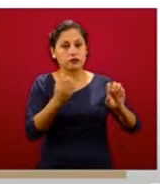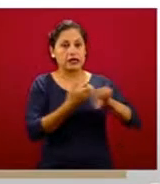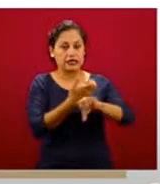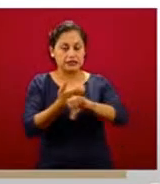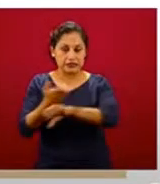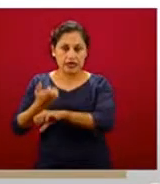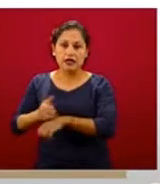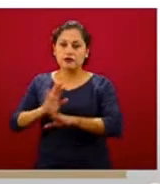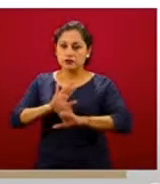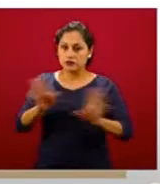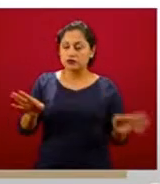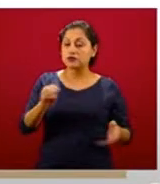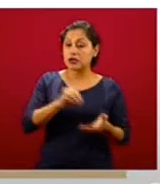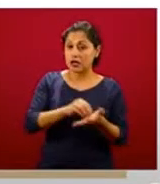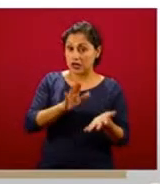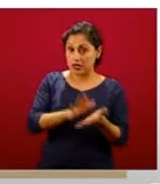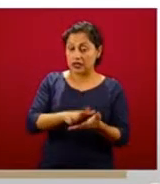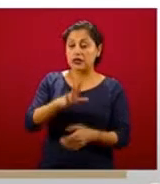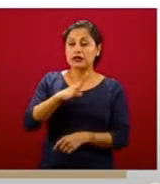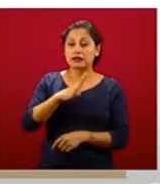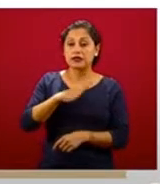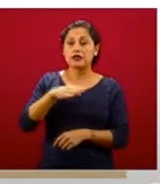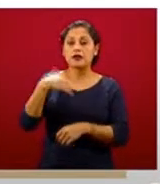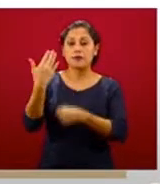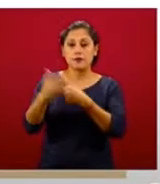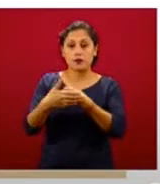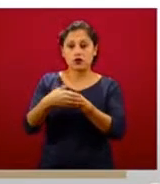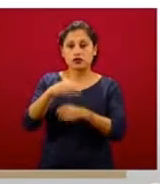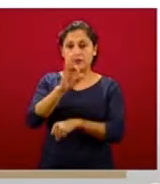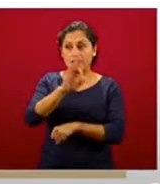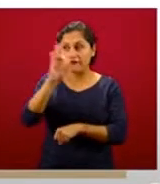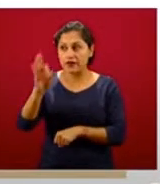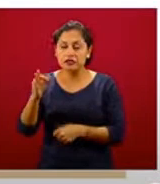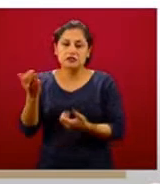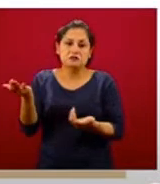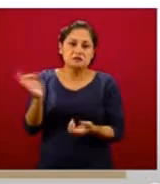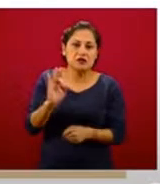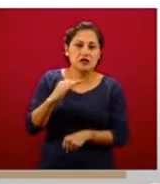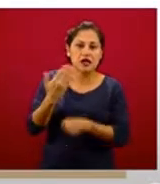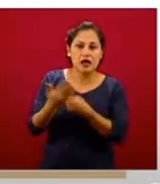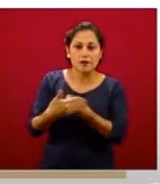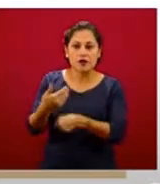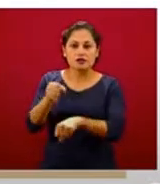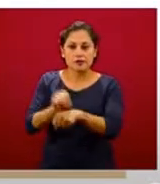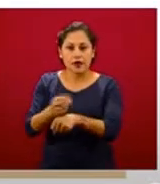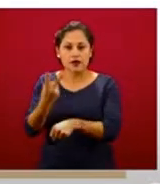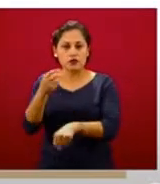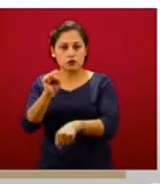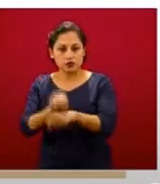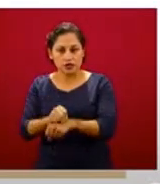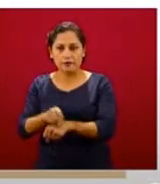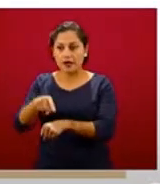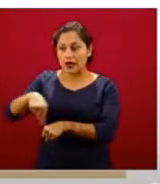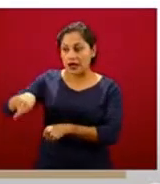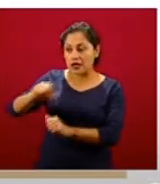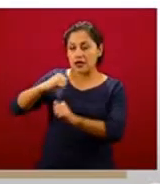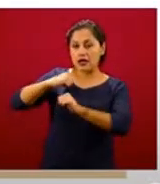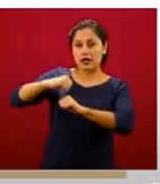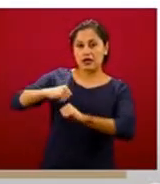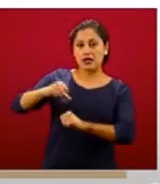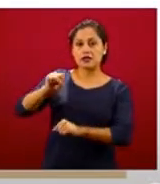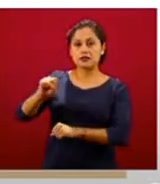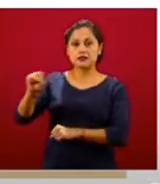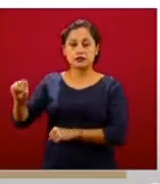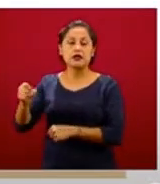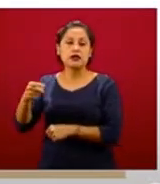additional está listo, pesos estamos esperando for que tengamos distribution fecha, of ya sea la próxima insecticides. semana o máximo en 2 semanas del Comité de And now Adquisiciones de we're la Secretaría hoping de that we Salud would